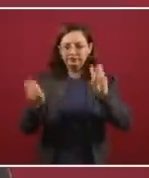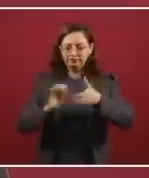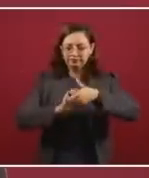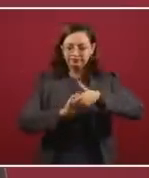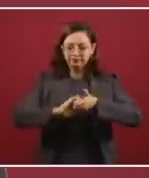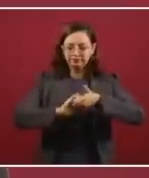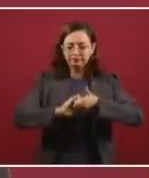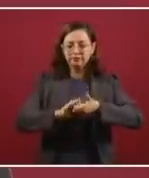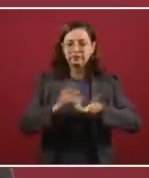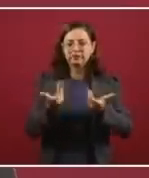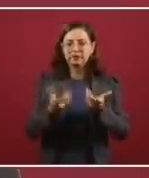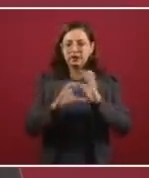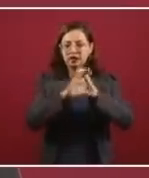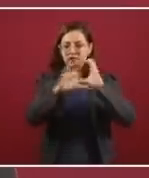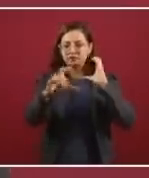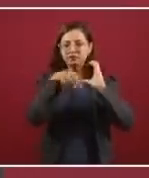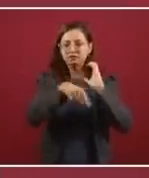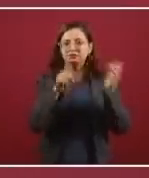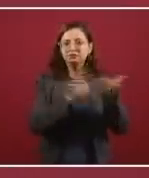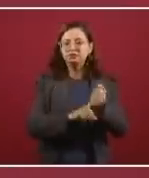tienen a veces ni el aire suficiente.